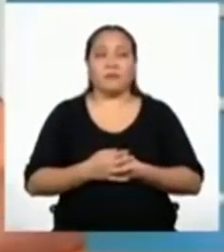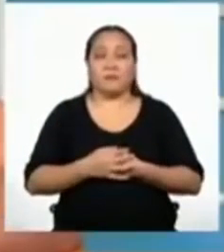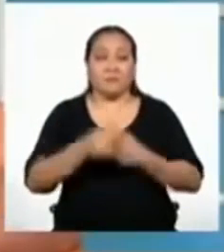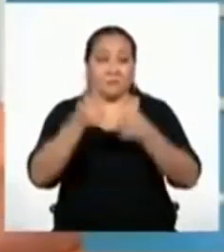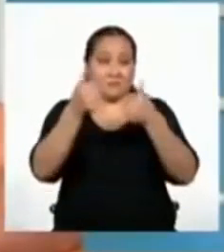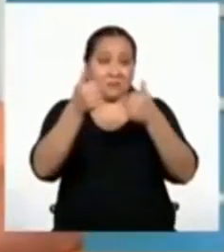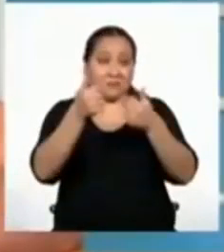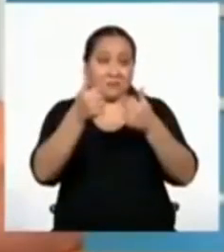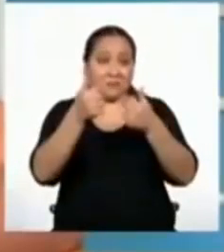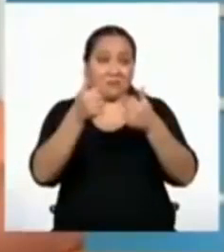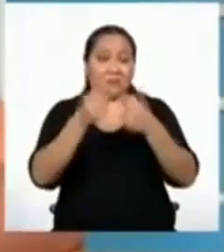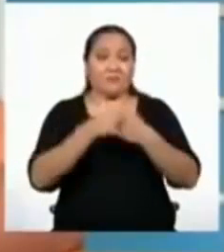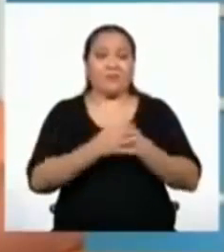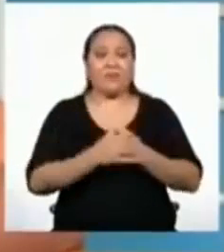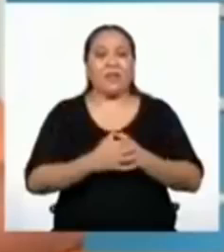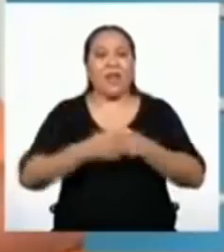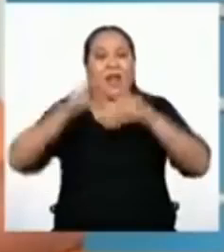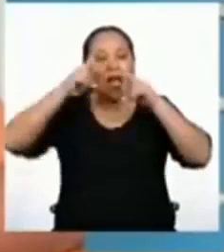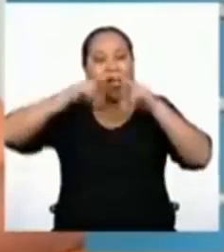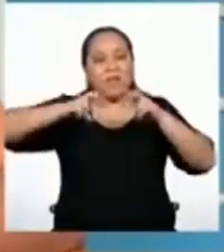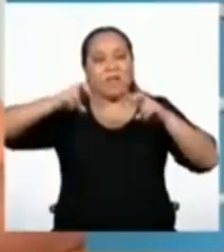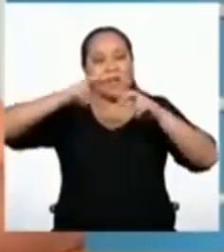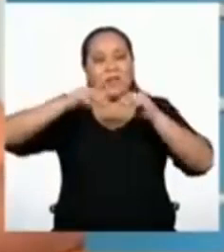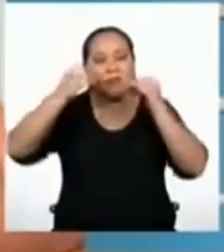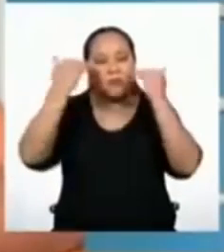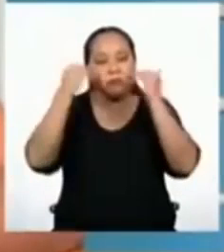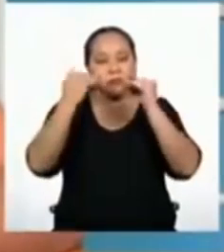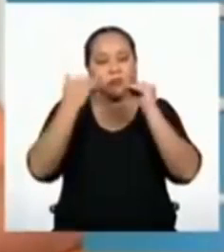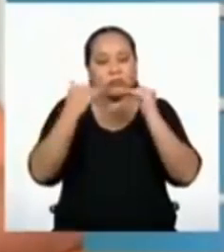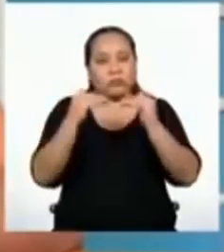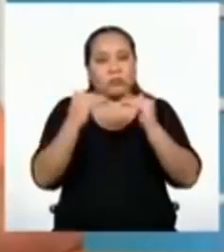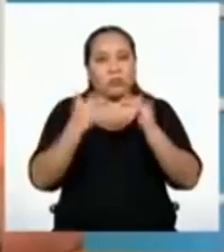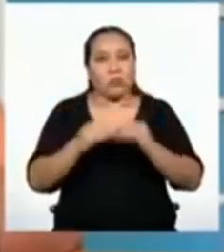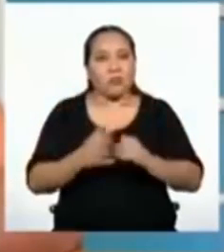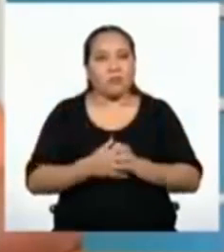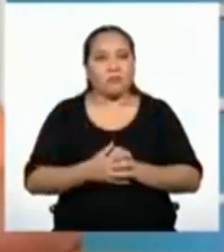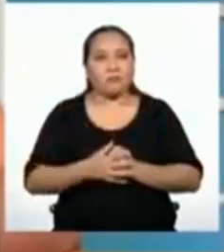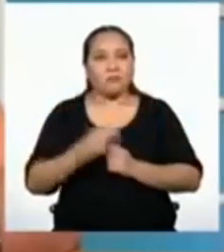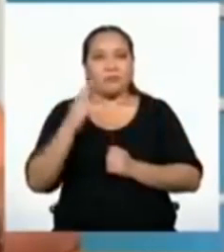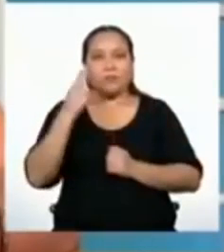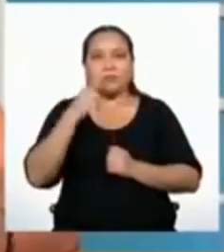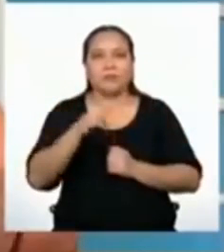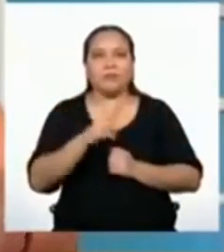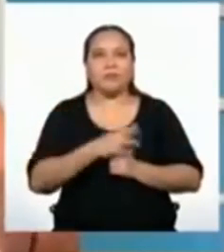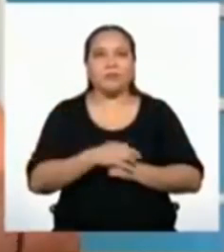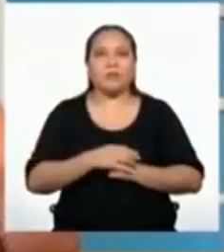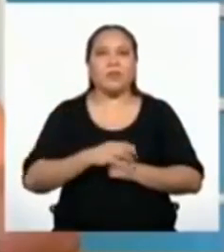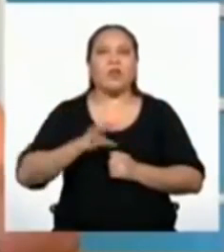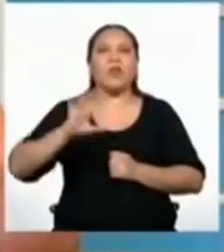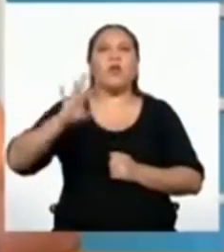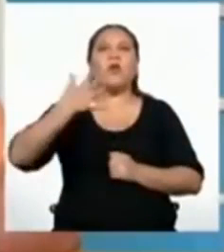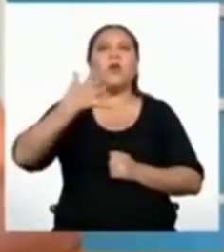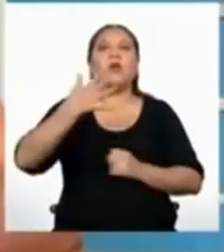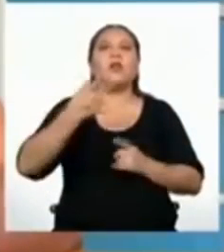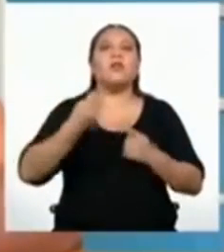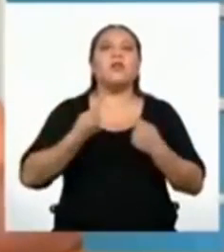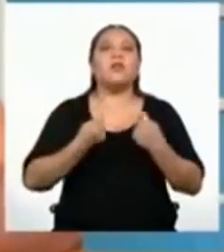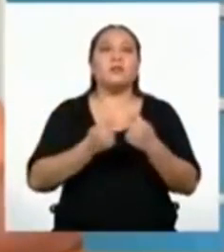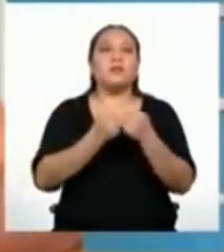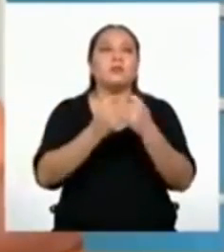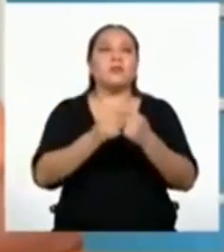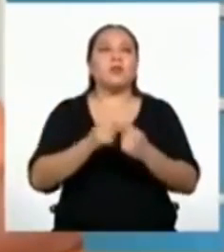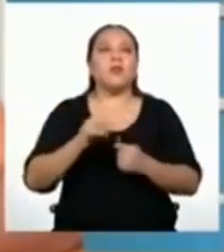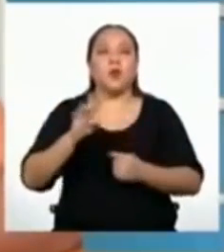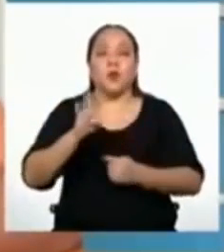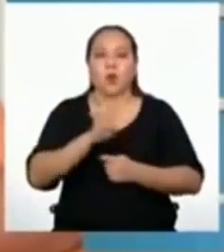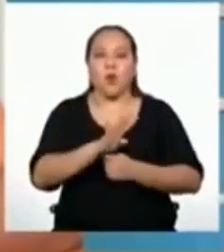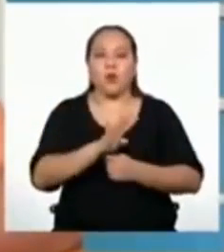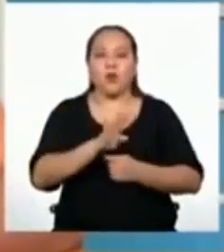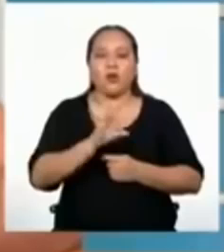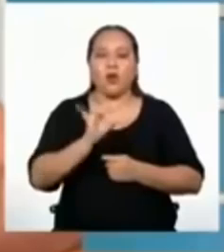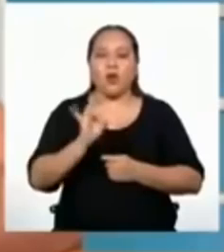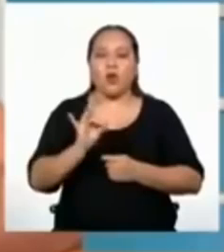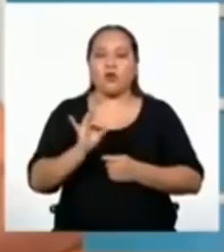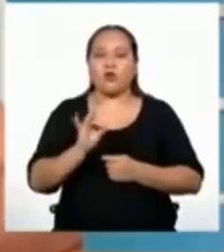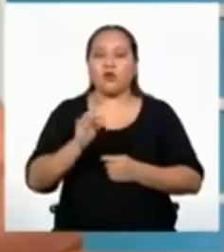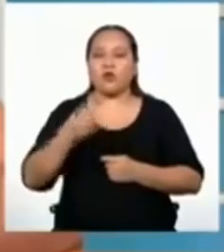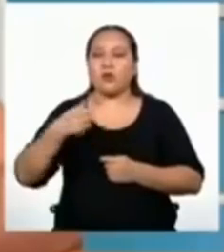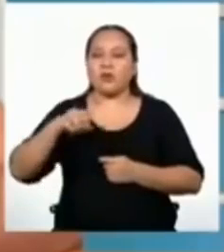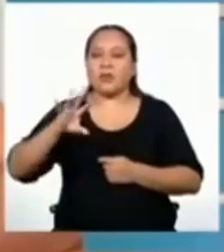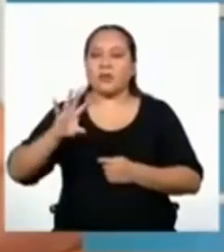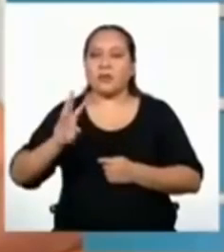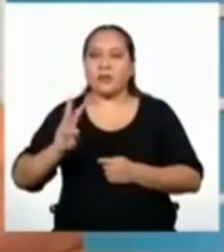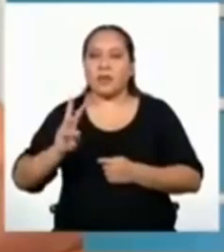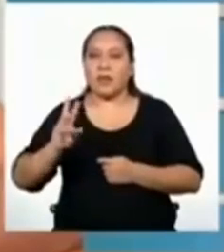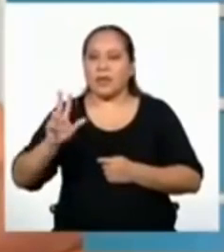Perfecto. Analicemos paso a paso. Vamos primero con tu quinto intento, el de cuatro, ocho,